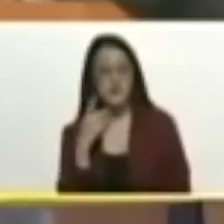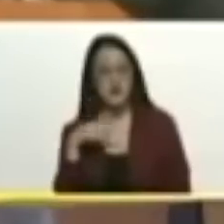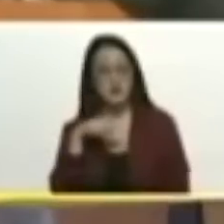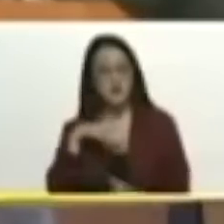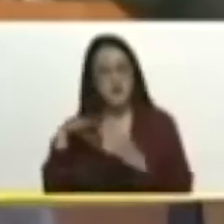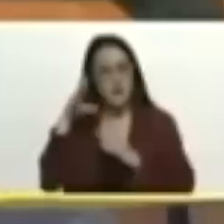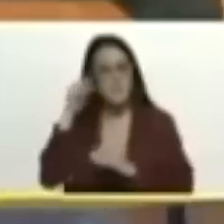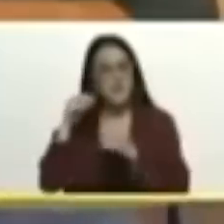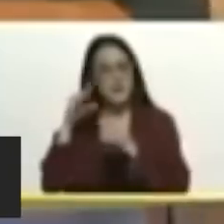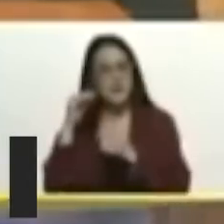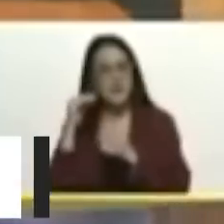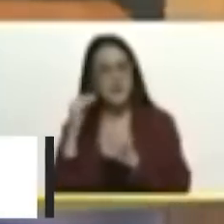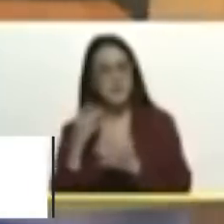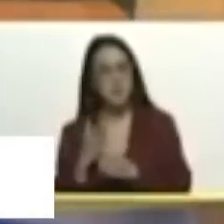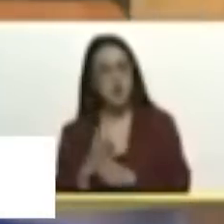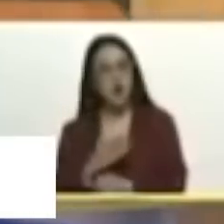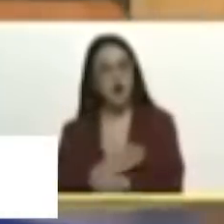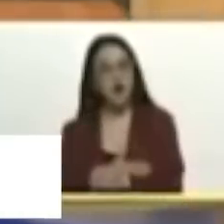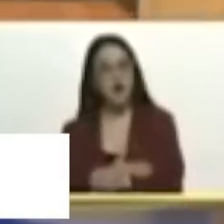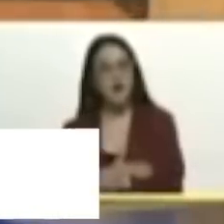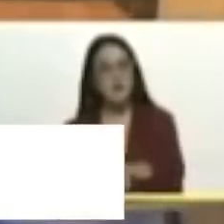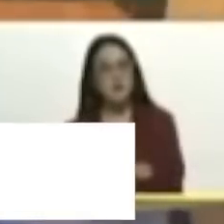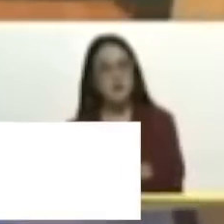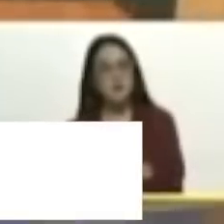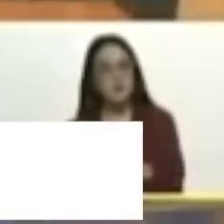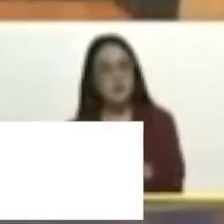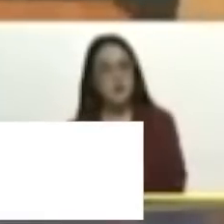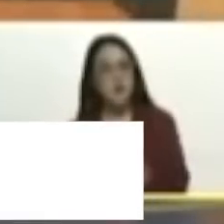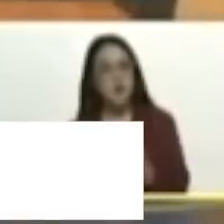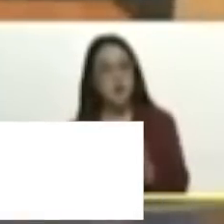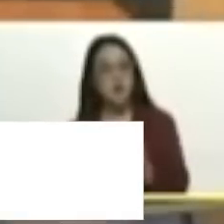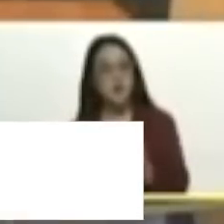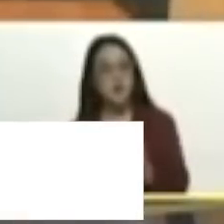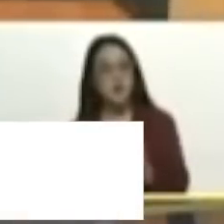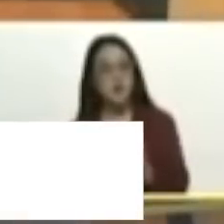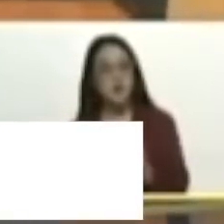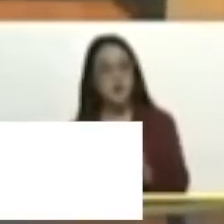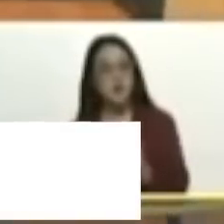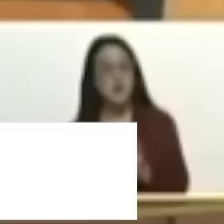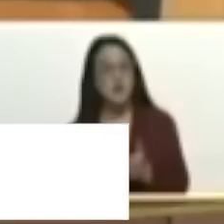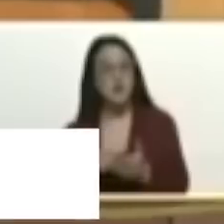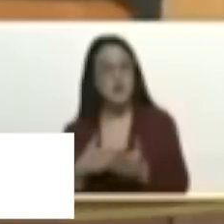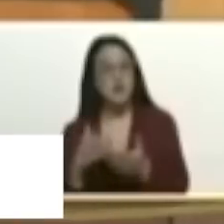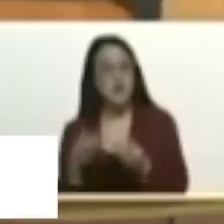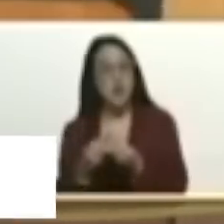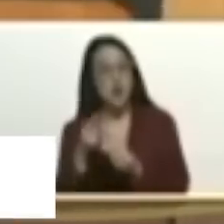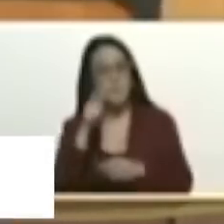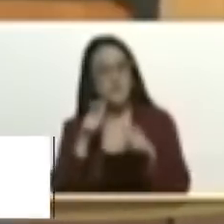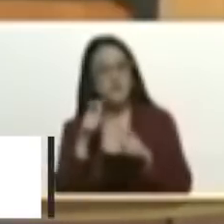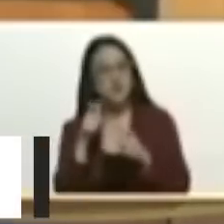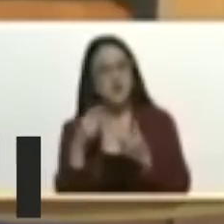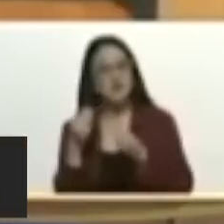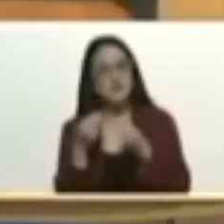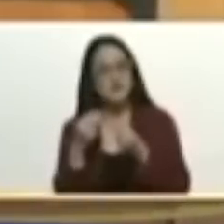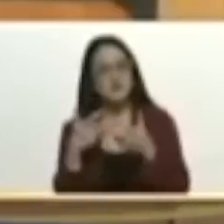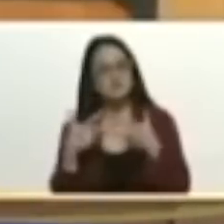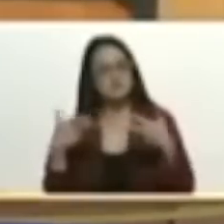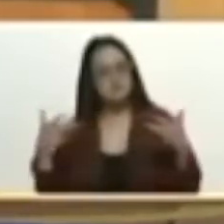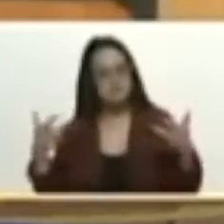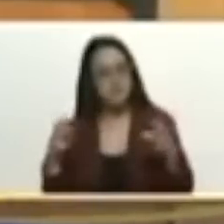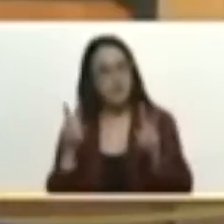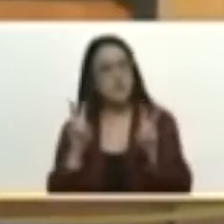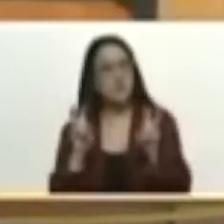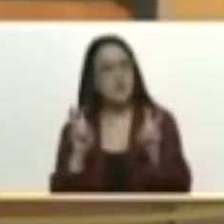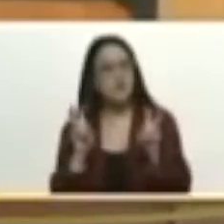aprendemos temprano que contra la gente se construyen narrativas. Yo, para vencer una